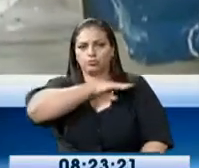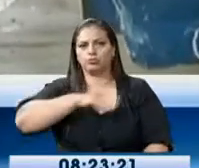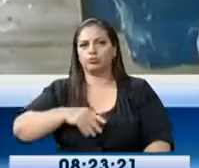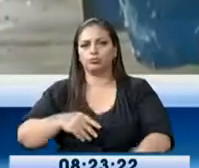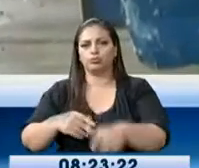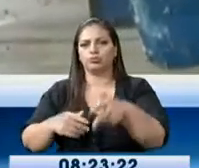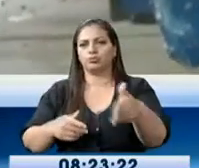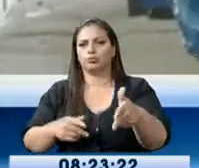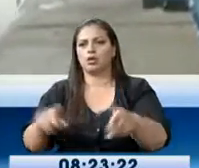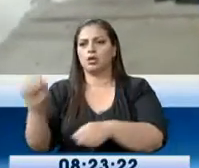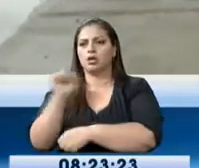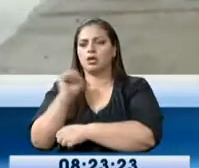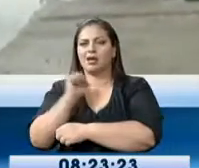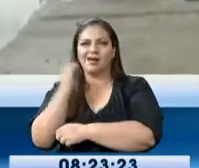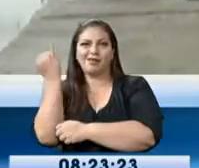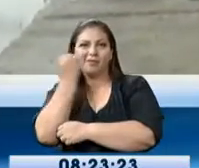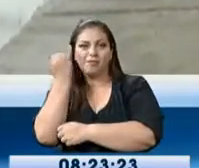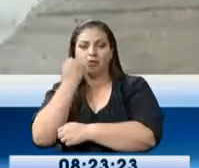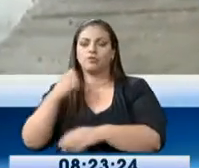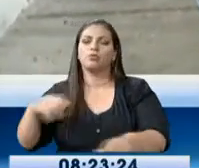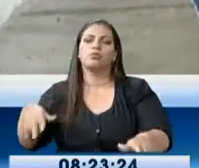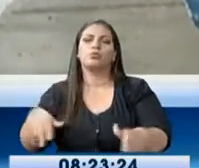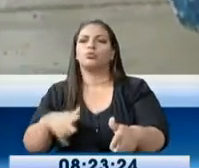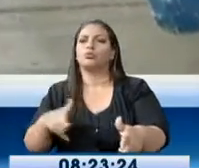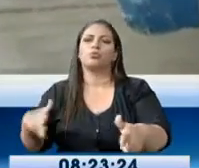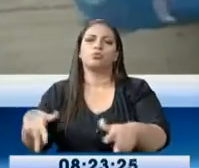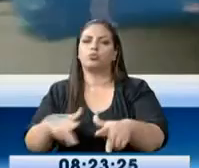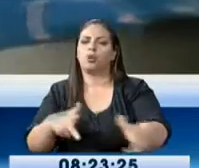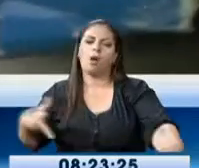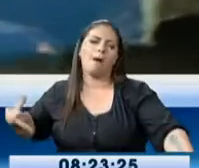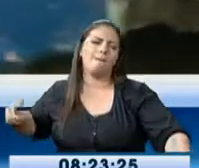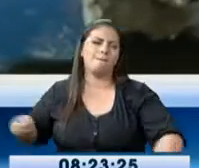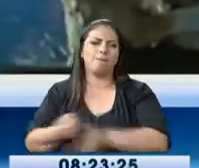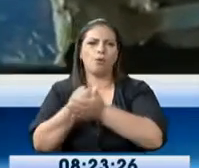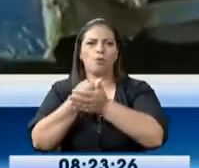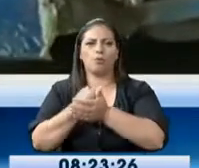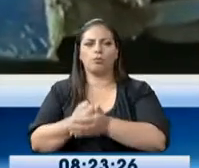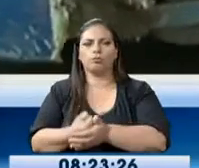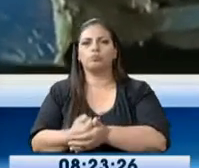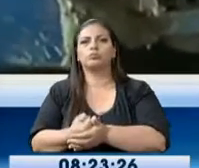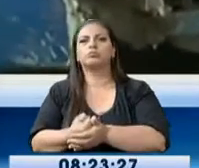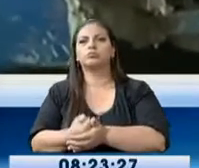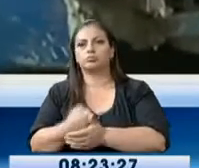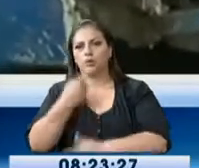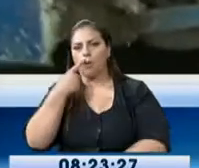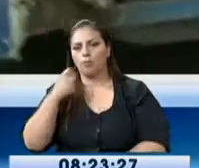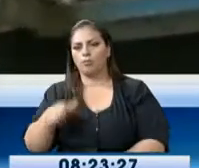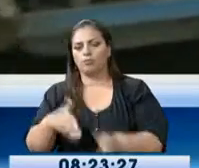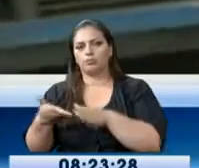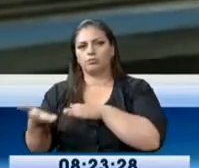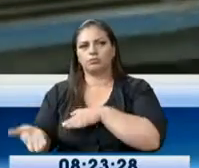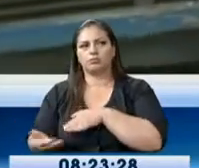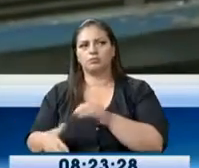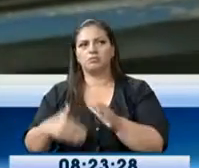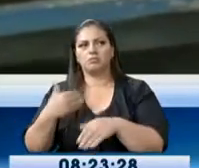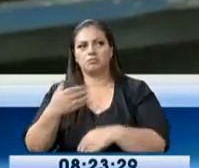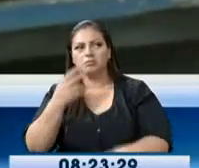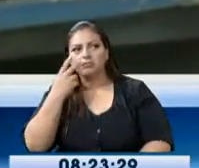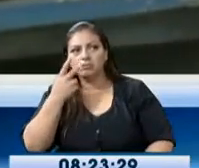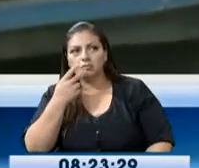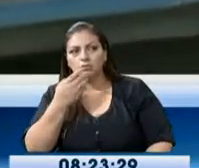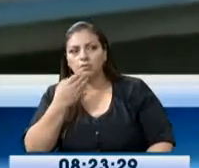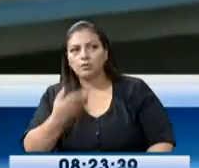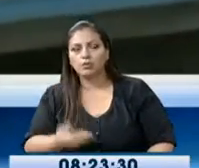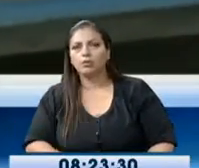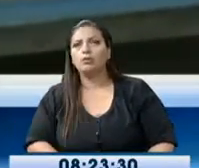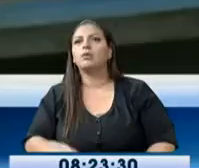cabina del vehículo y posterior fallecer. Almay, como ustedes podrán observar más adelante, también podemos ver lo que es una cámara